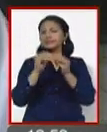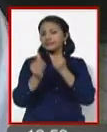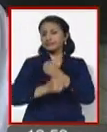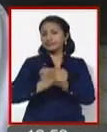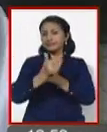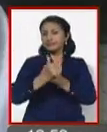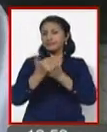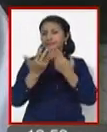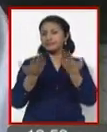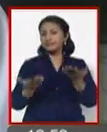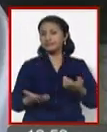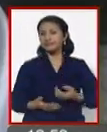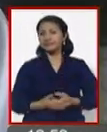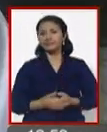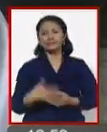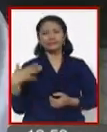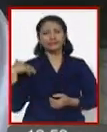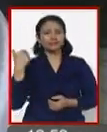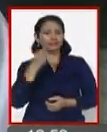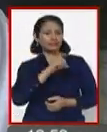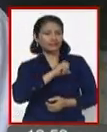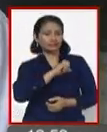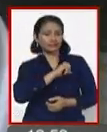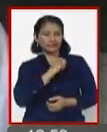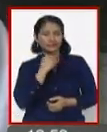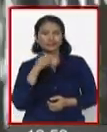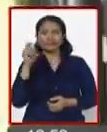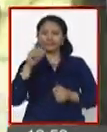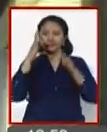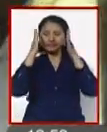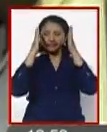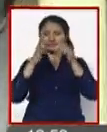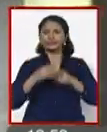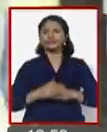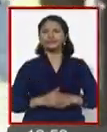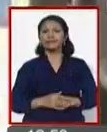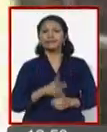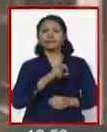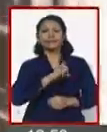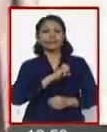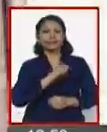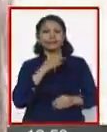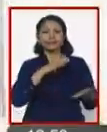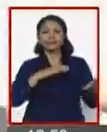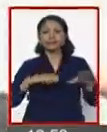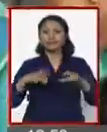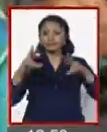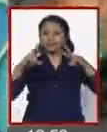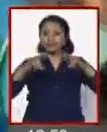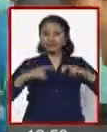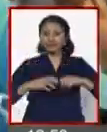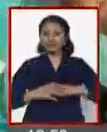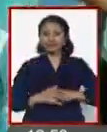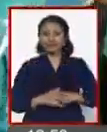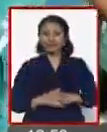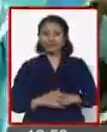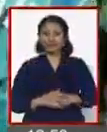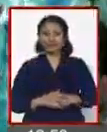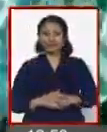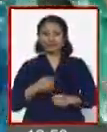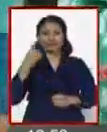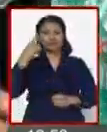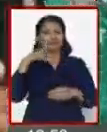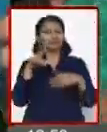Y eso es que también el comandante de la policía nos debe escuchar. Mientras tanto, la policía realiza las investigaciones